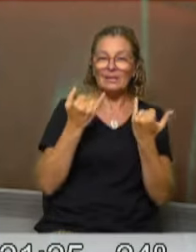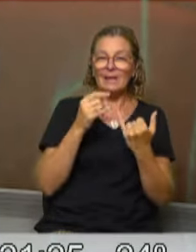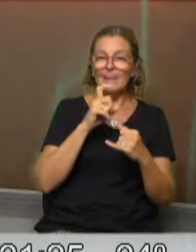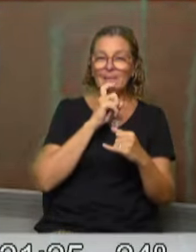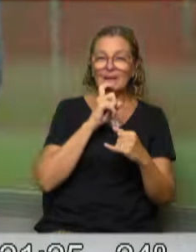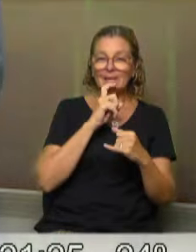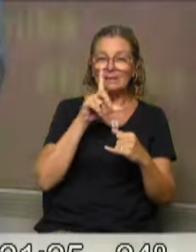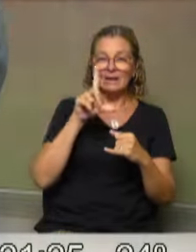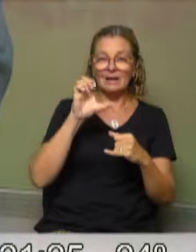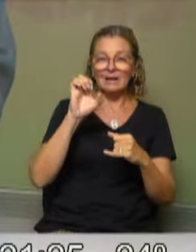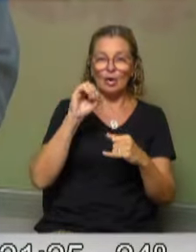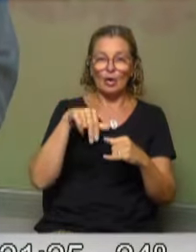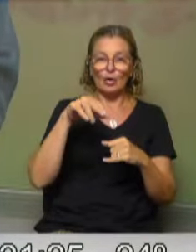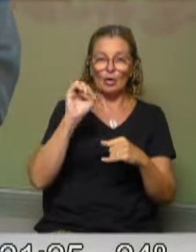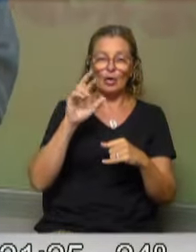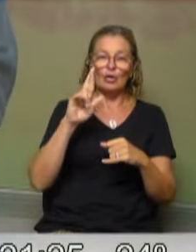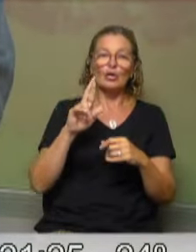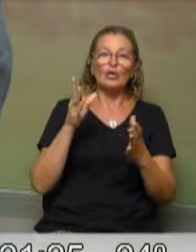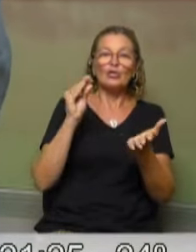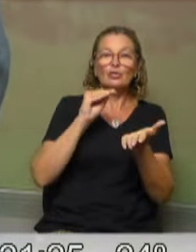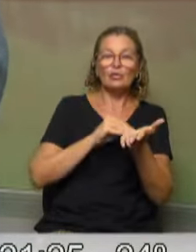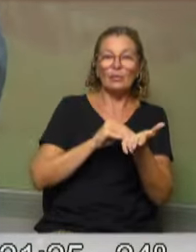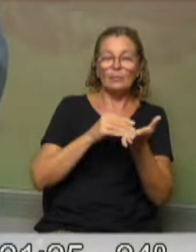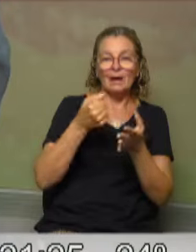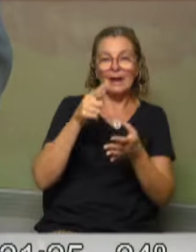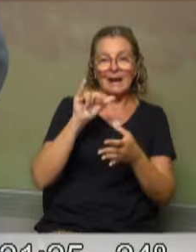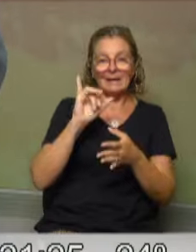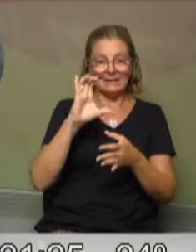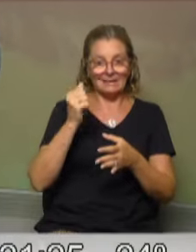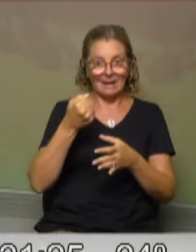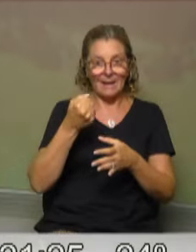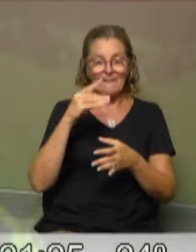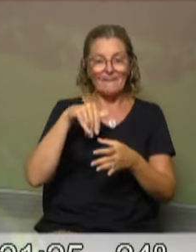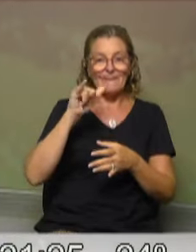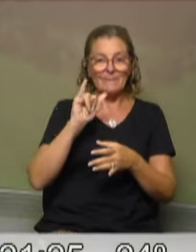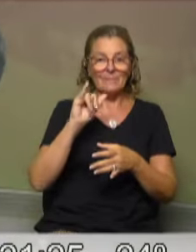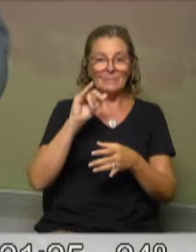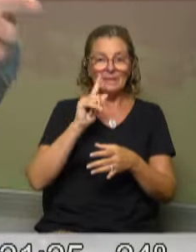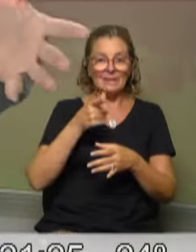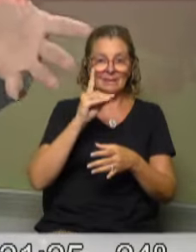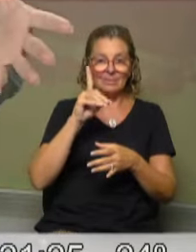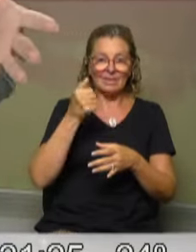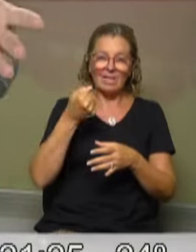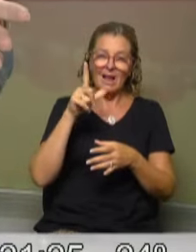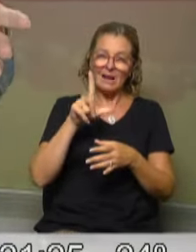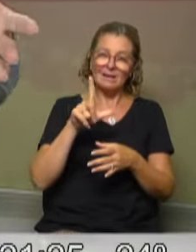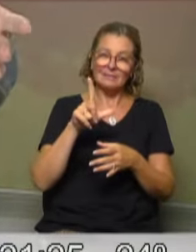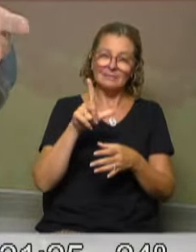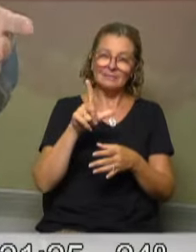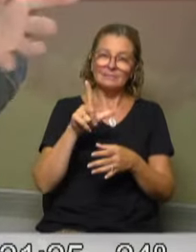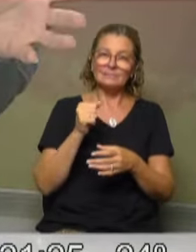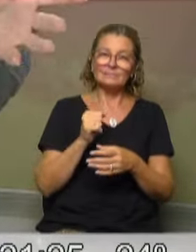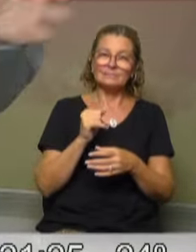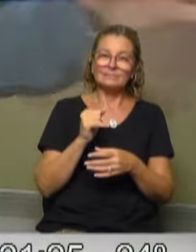de Leonor Curtoisi sobre la novela de Alicia Migdal, y que además es... Migdal, ¿no? Alicia